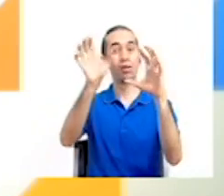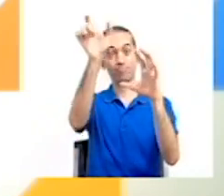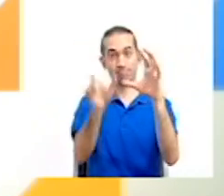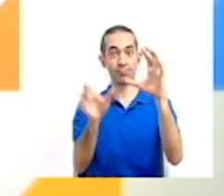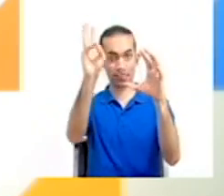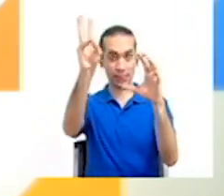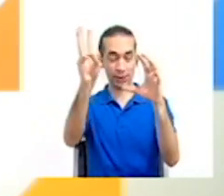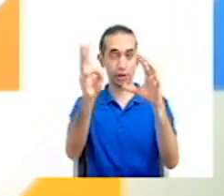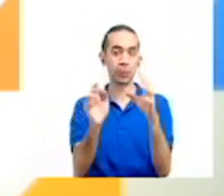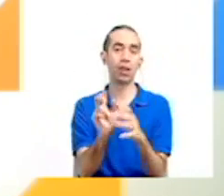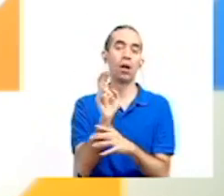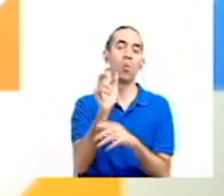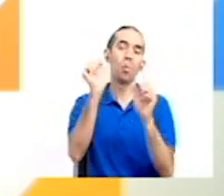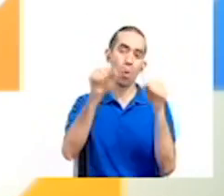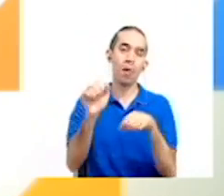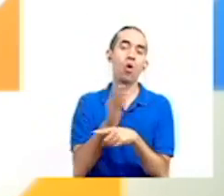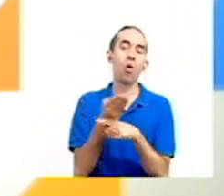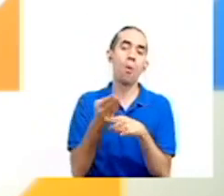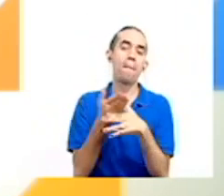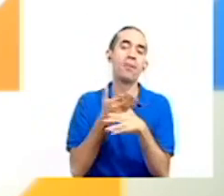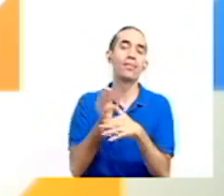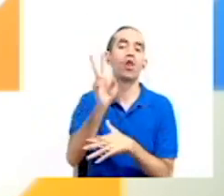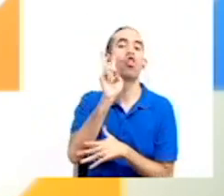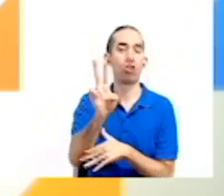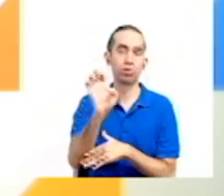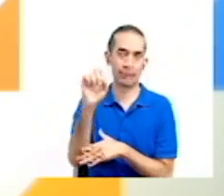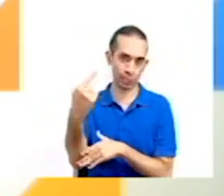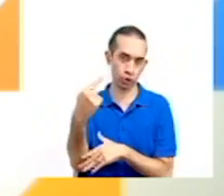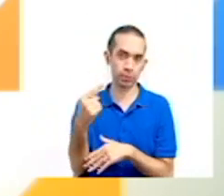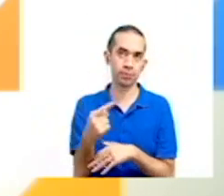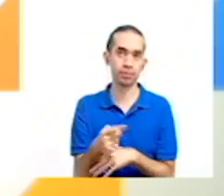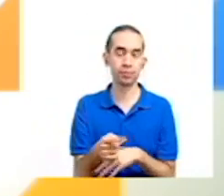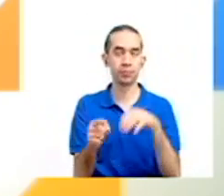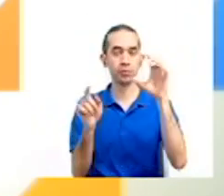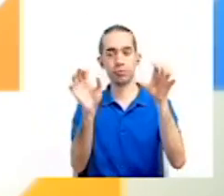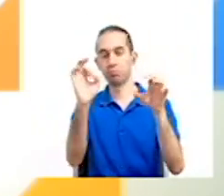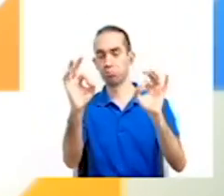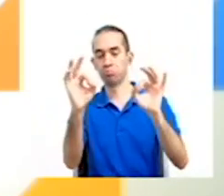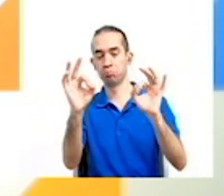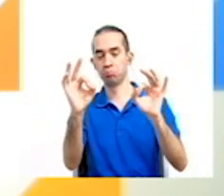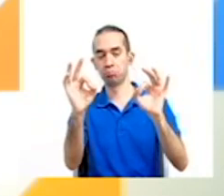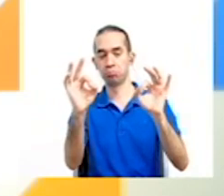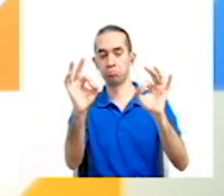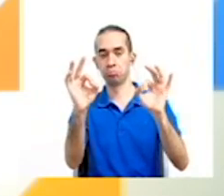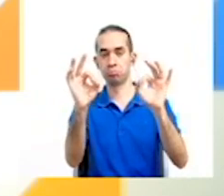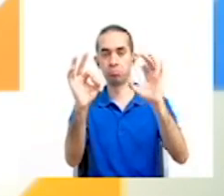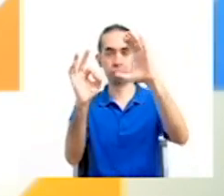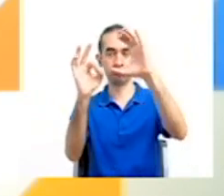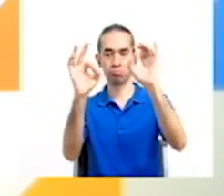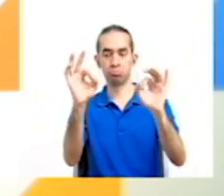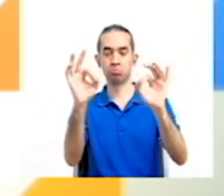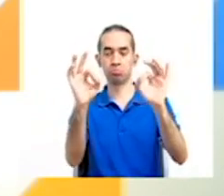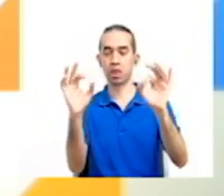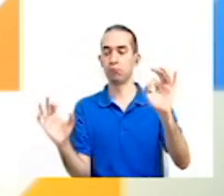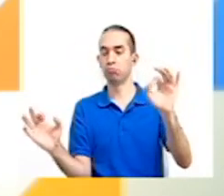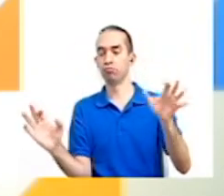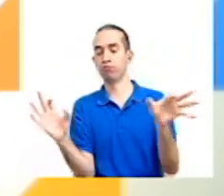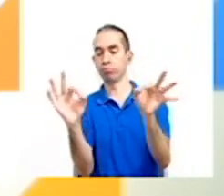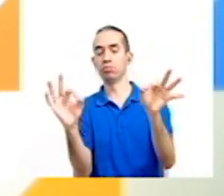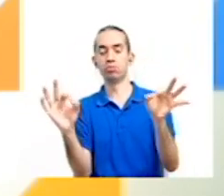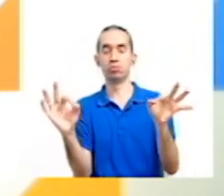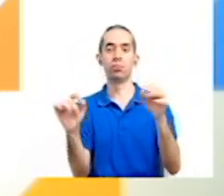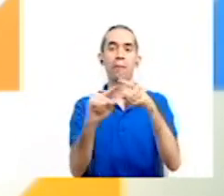solo 2 electrones para compartir. Entonces, uno se comparte con este hidrógeno, otro se comparte con este hidrógeno, pero le